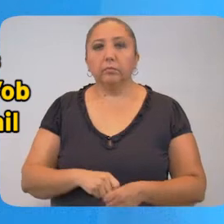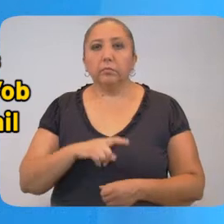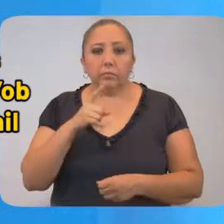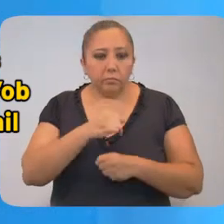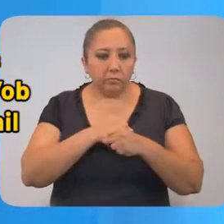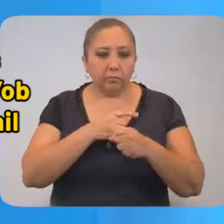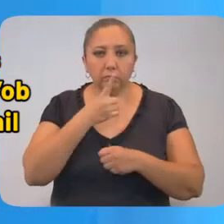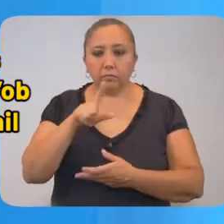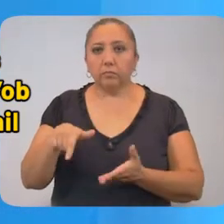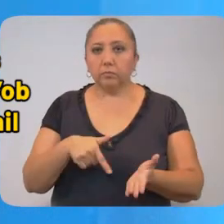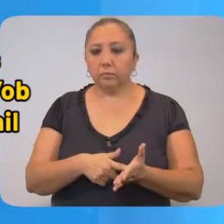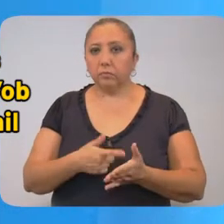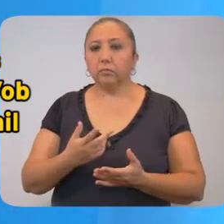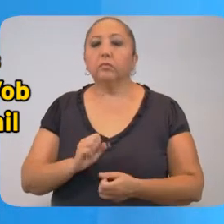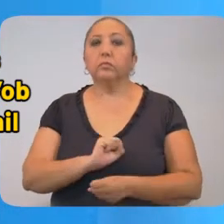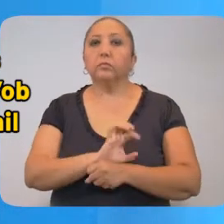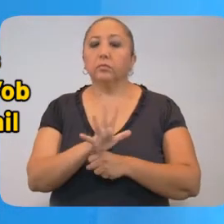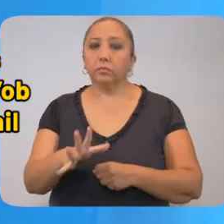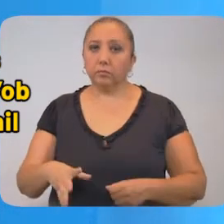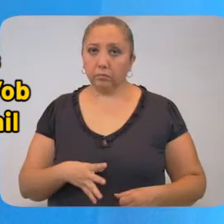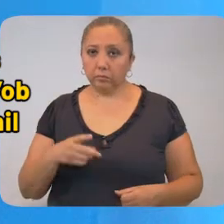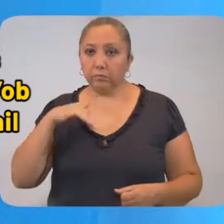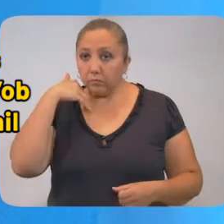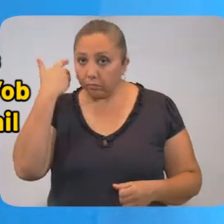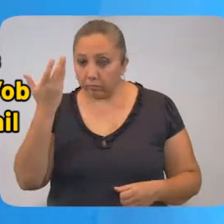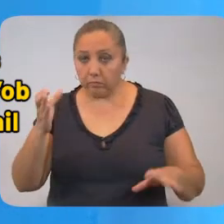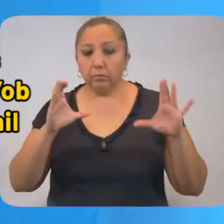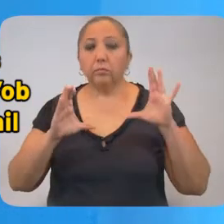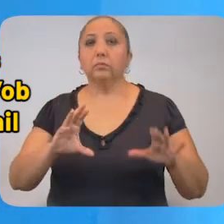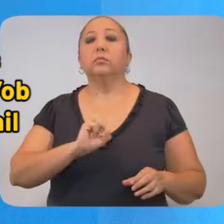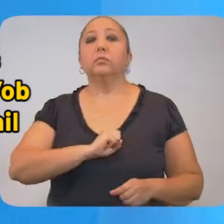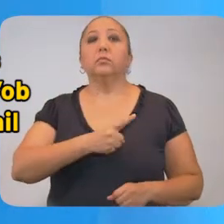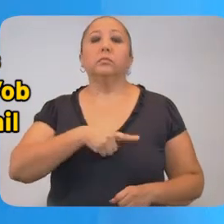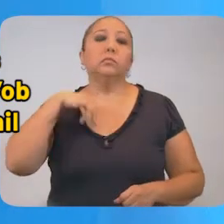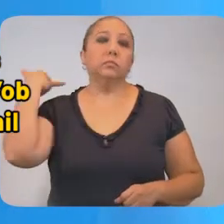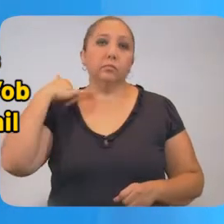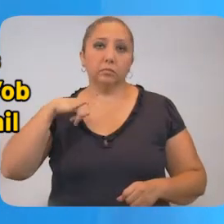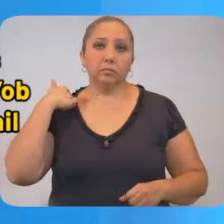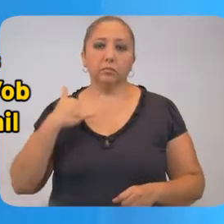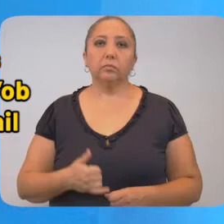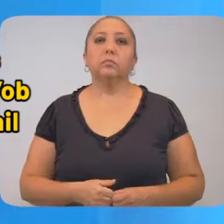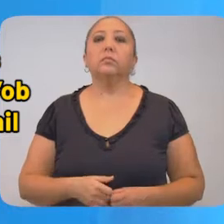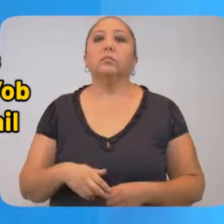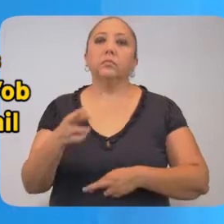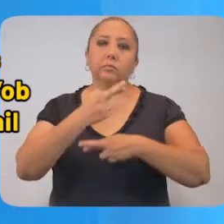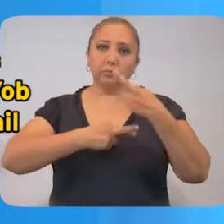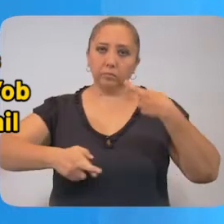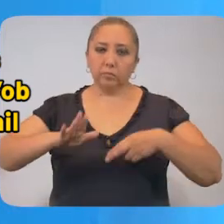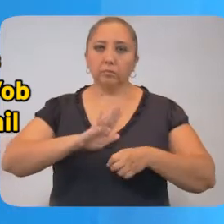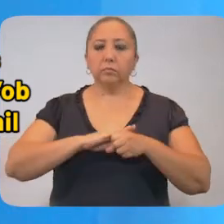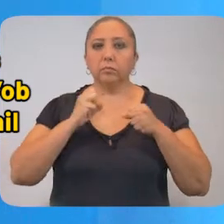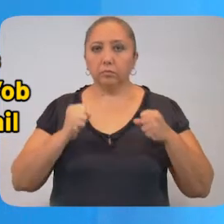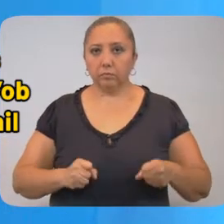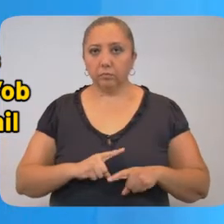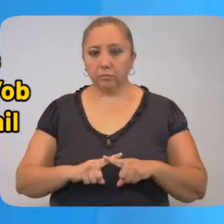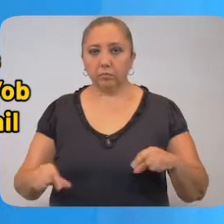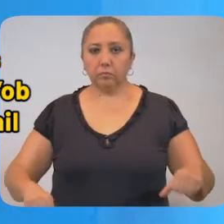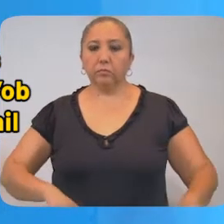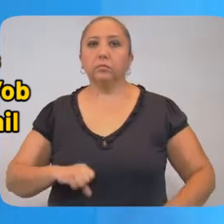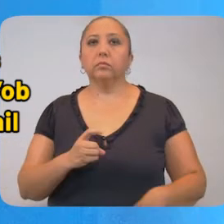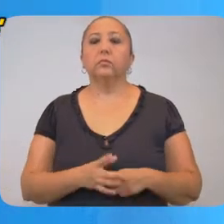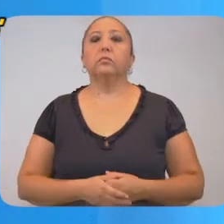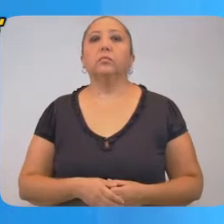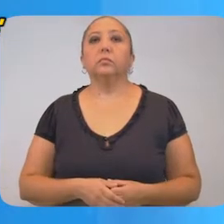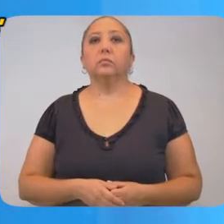lugares determinados y estratégicos, con el objetivo de proteger la salud de los yucatecos y preparar un retorno seguro a diversas